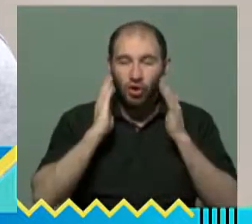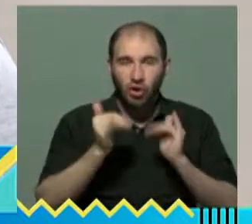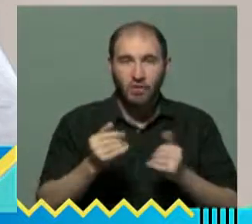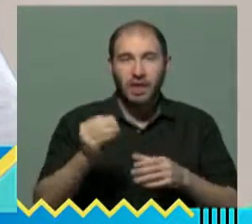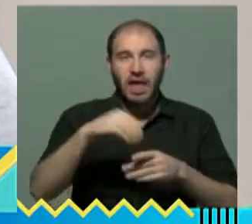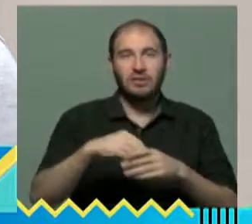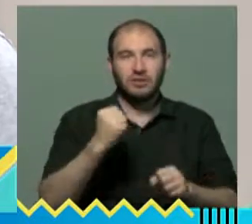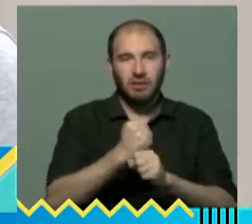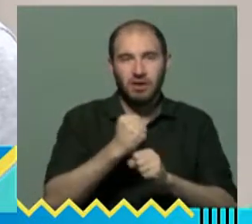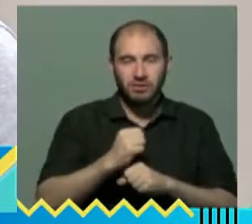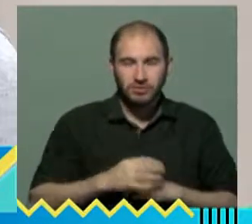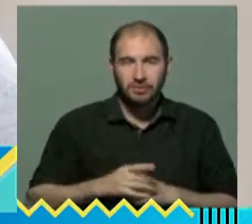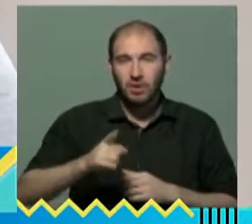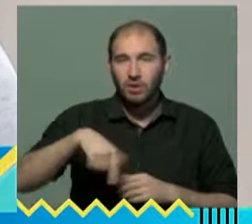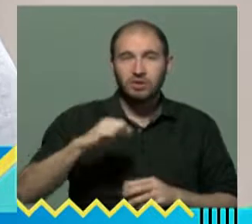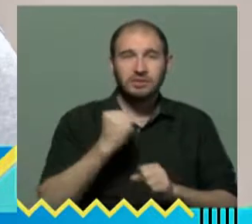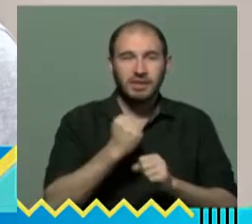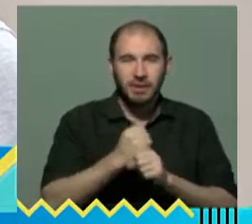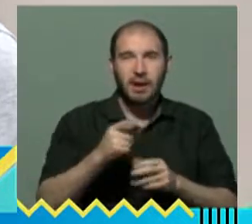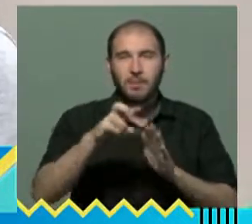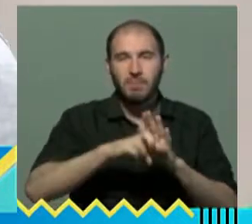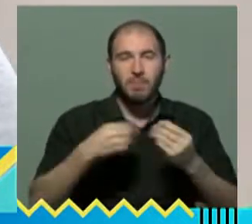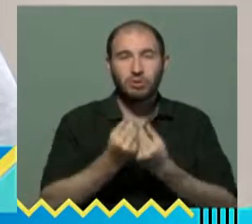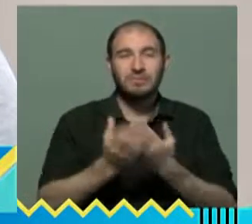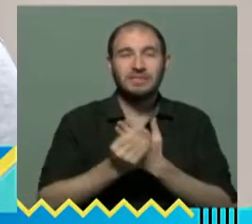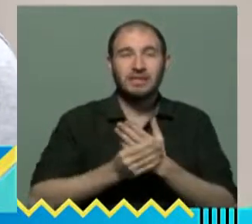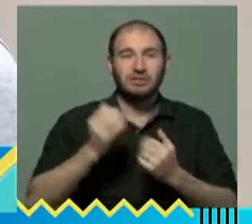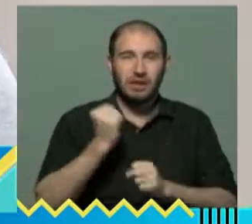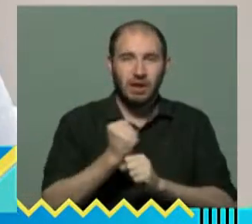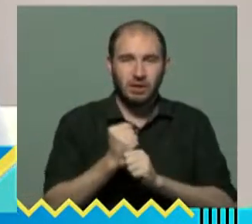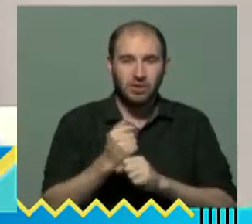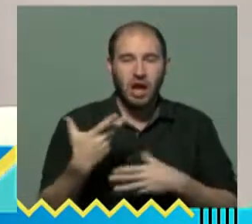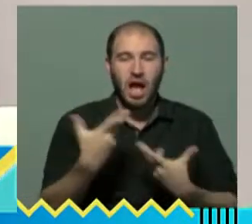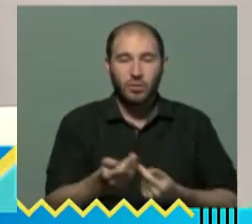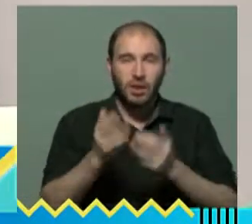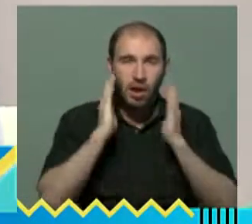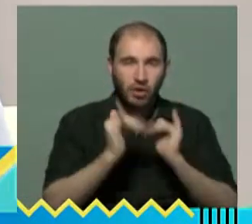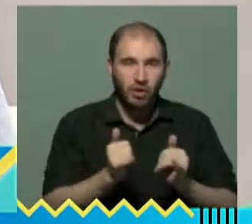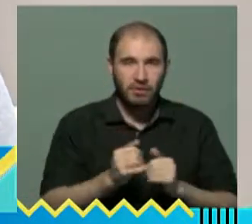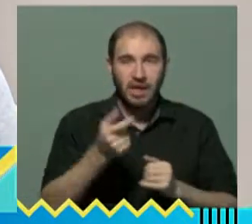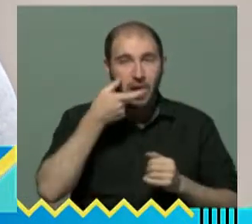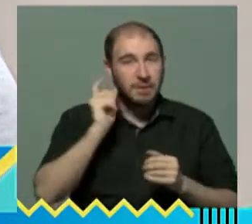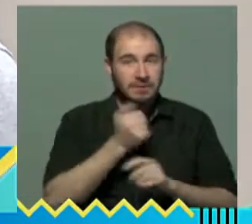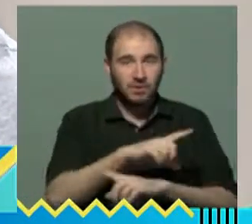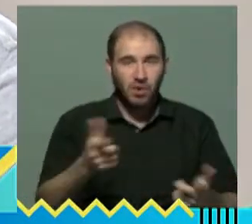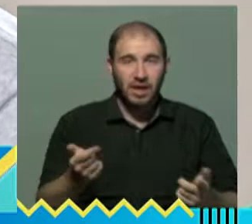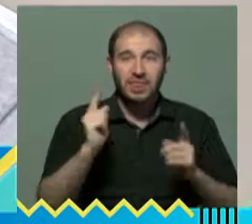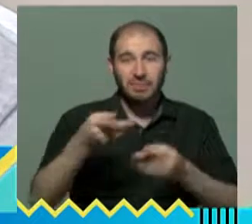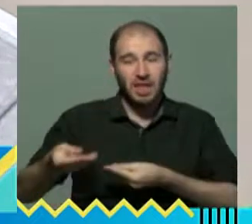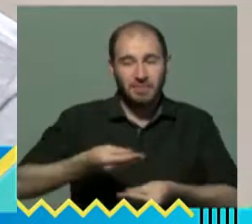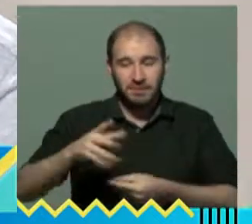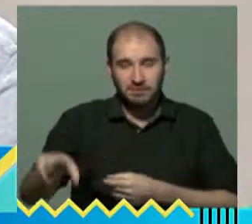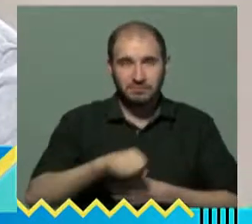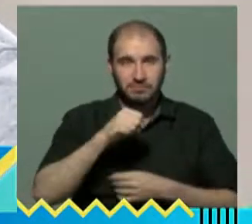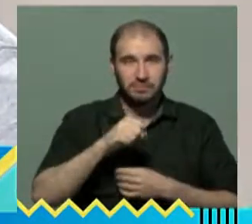inserten laboralmente. Nosotros estamos trabajando con muchos programas del Ministerio de Trabajo que ayudan tanto al joven que está sin experiencia y a la empresa que los tome,